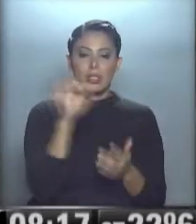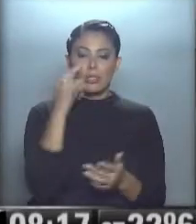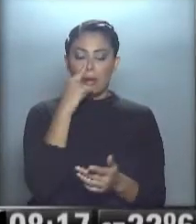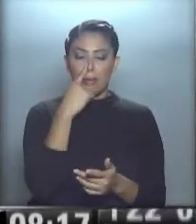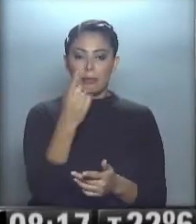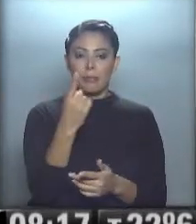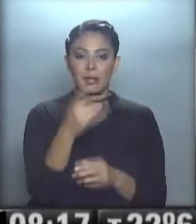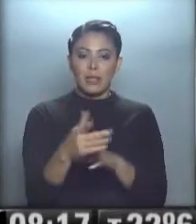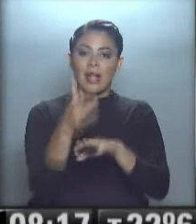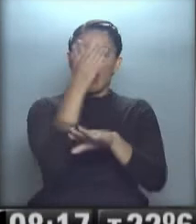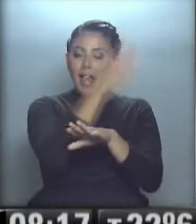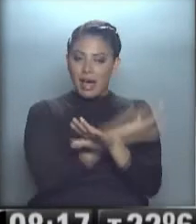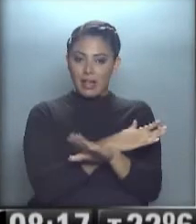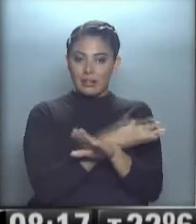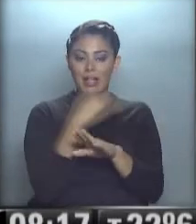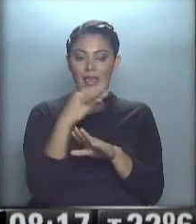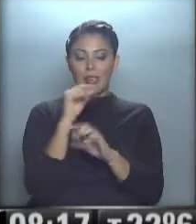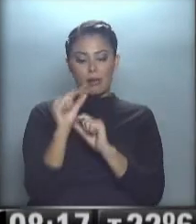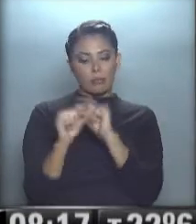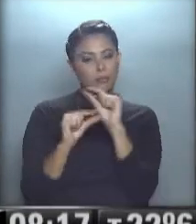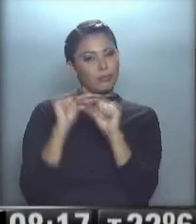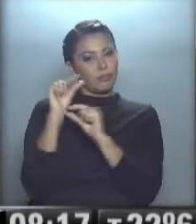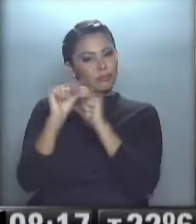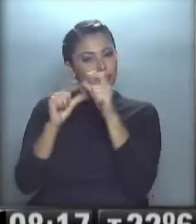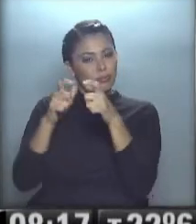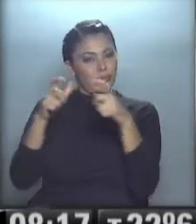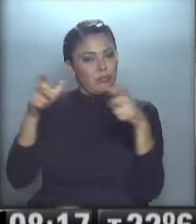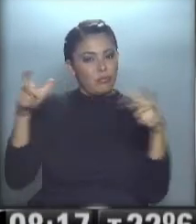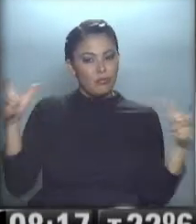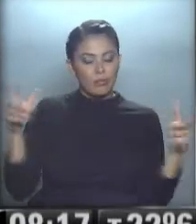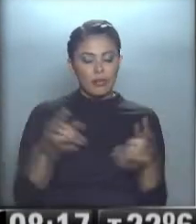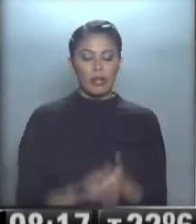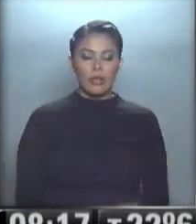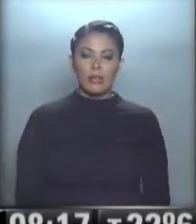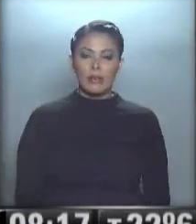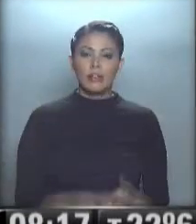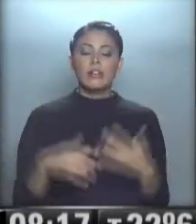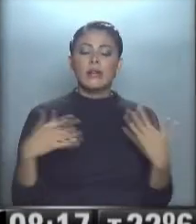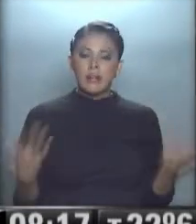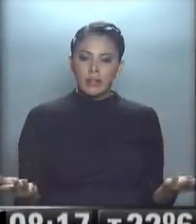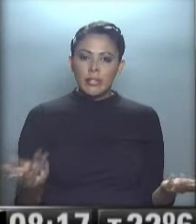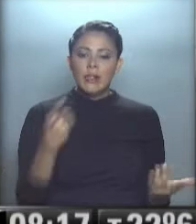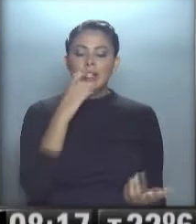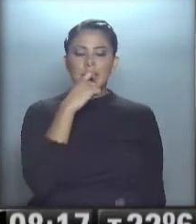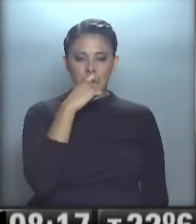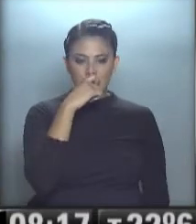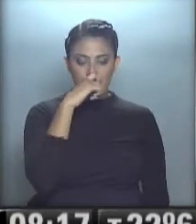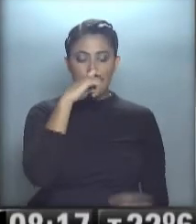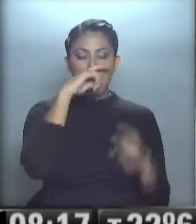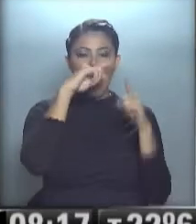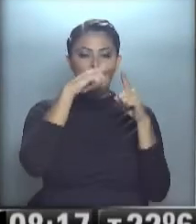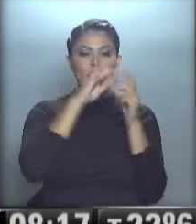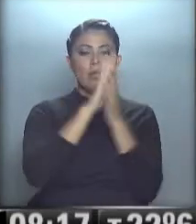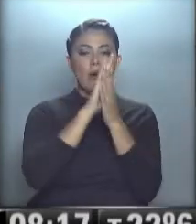producidas antes y tenemos que seguir incrementando superficie. De manera que tener una política cambiaria